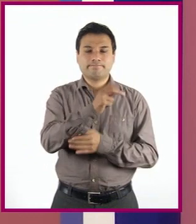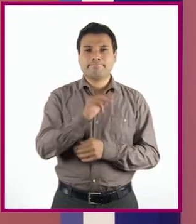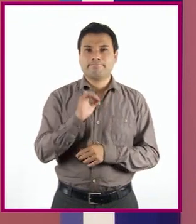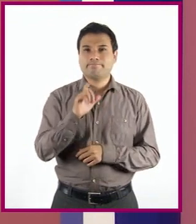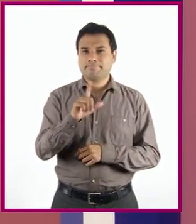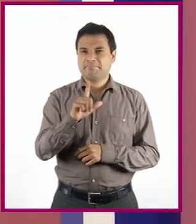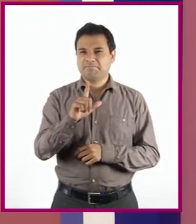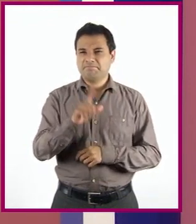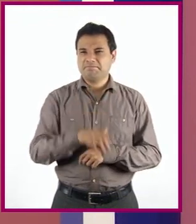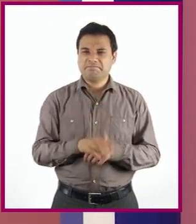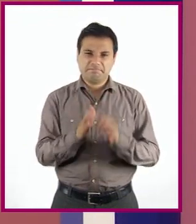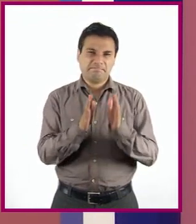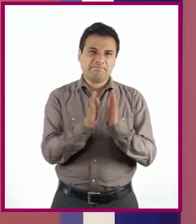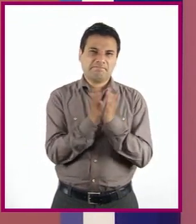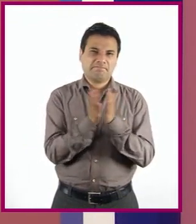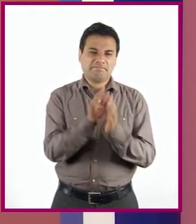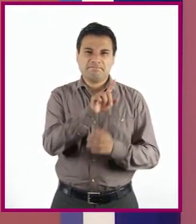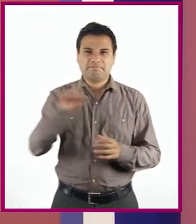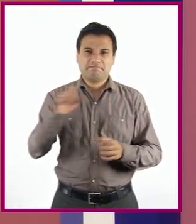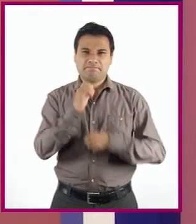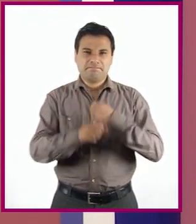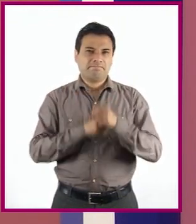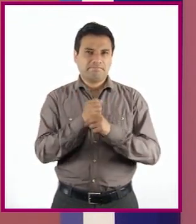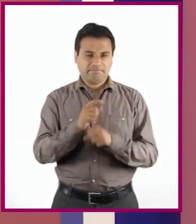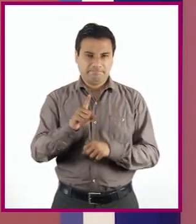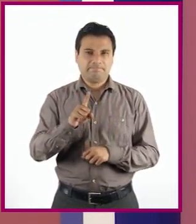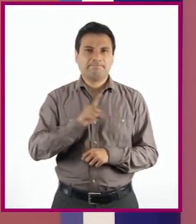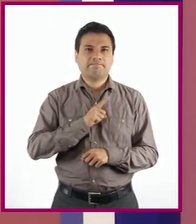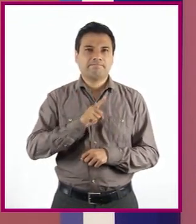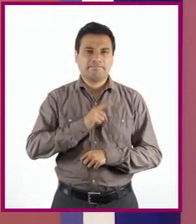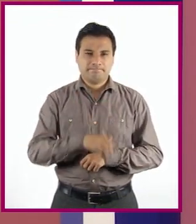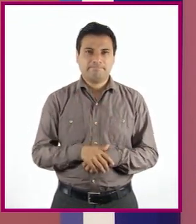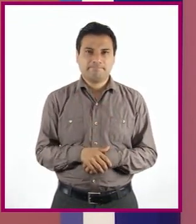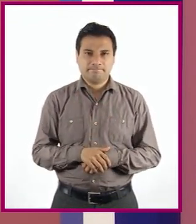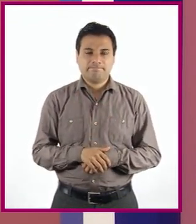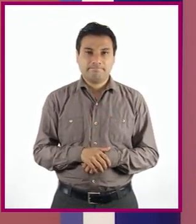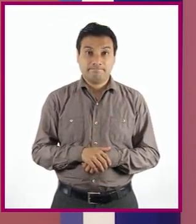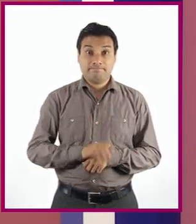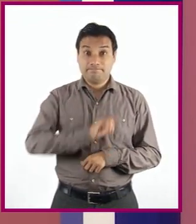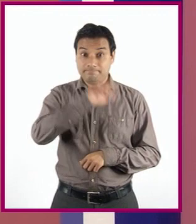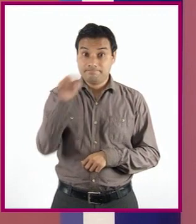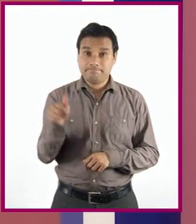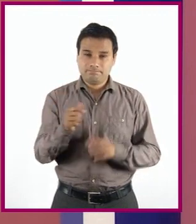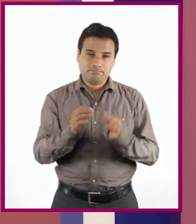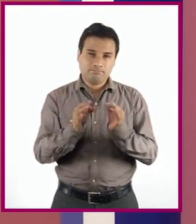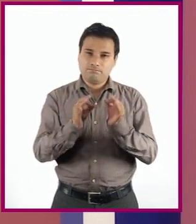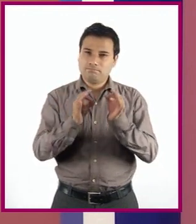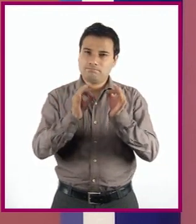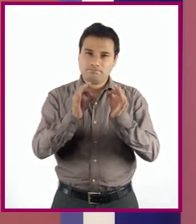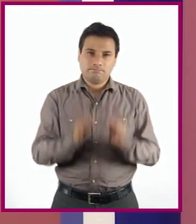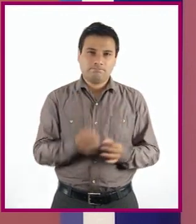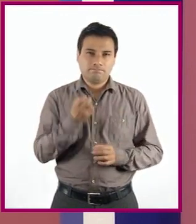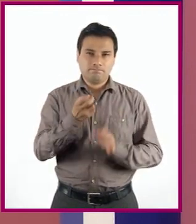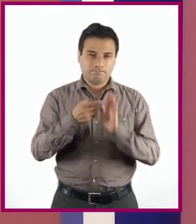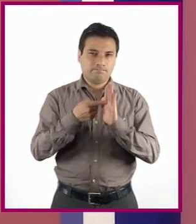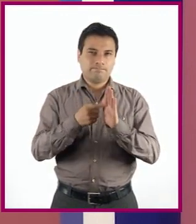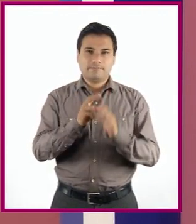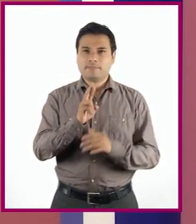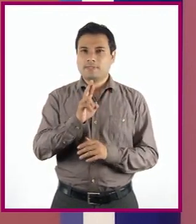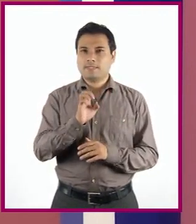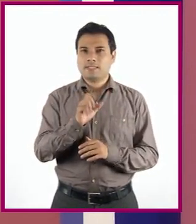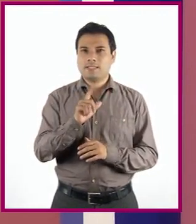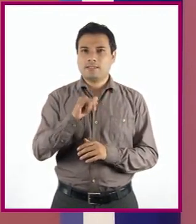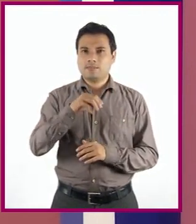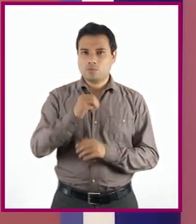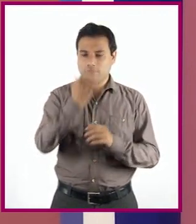años de soledad, aumentando aún más la fama de esta historia, la cual pasó a ser por antonomasia modelo de realismo mágico,